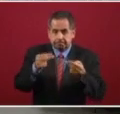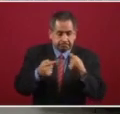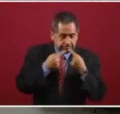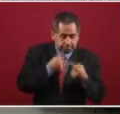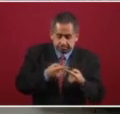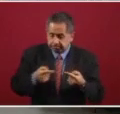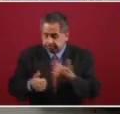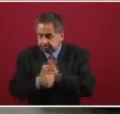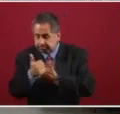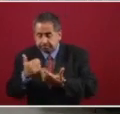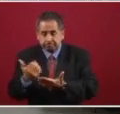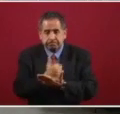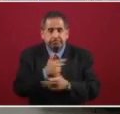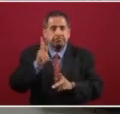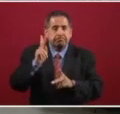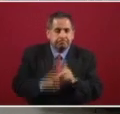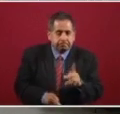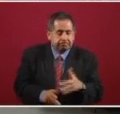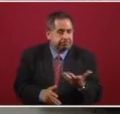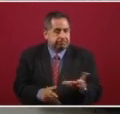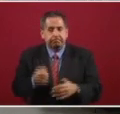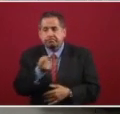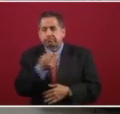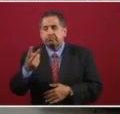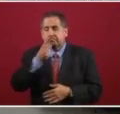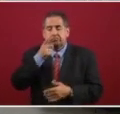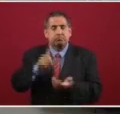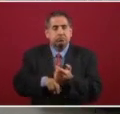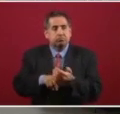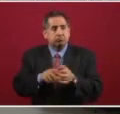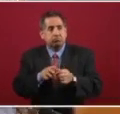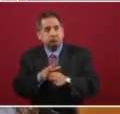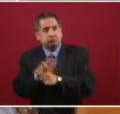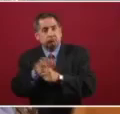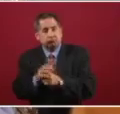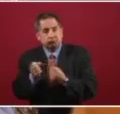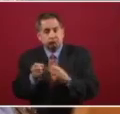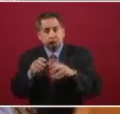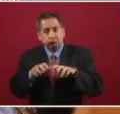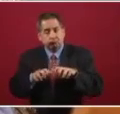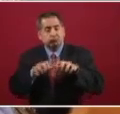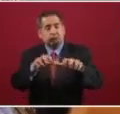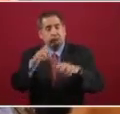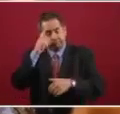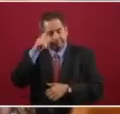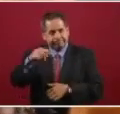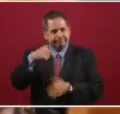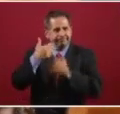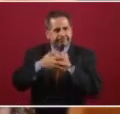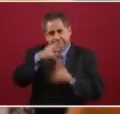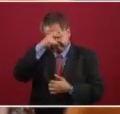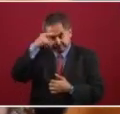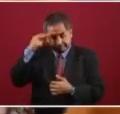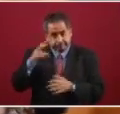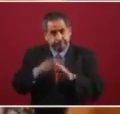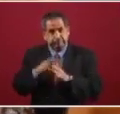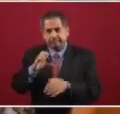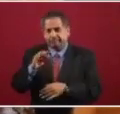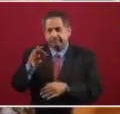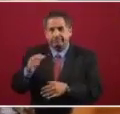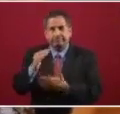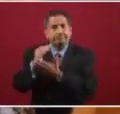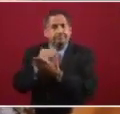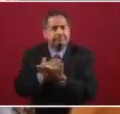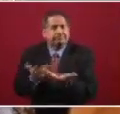y hay algunos pronósticos de problema de abasto en las épocas de verano, y sobre todo además